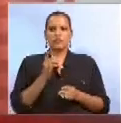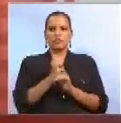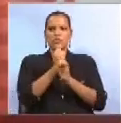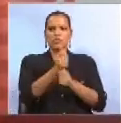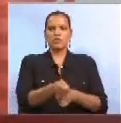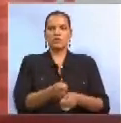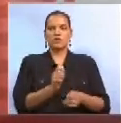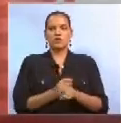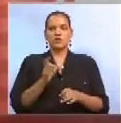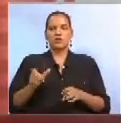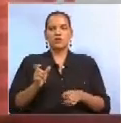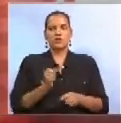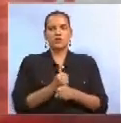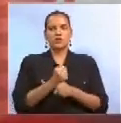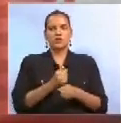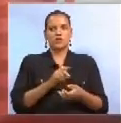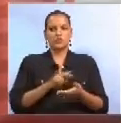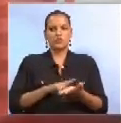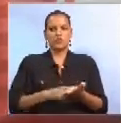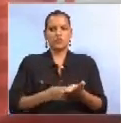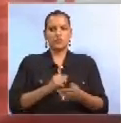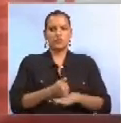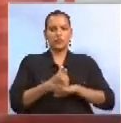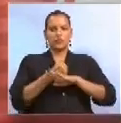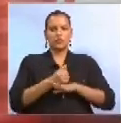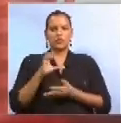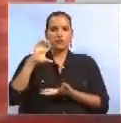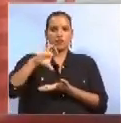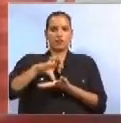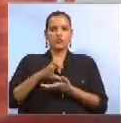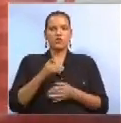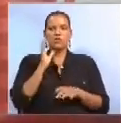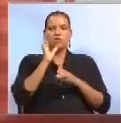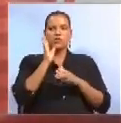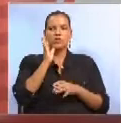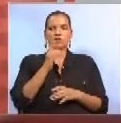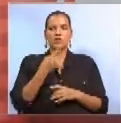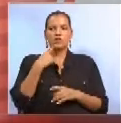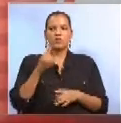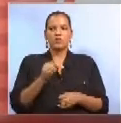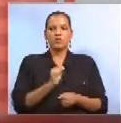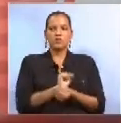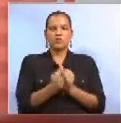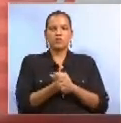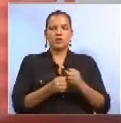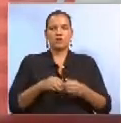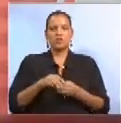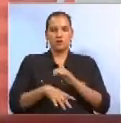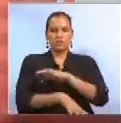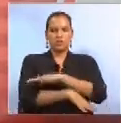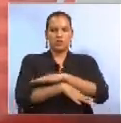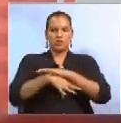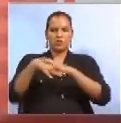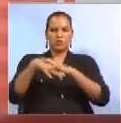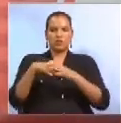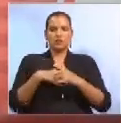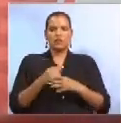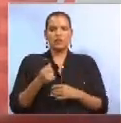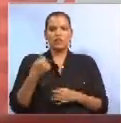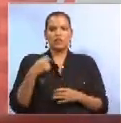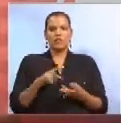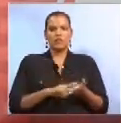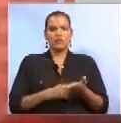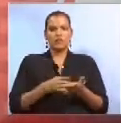pescadores se reunieron con autoridades de la provincia para tratar el problema del derrame de hidrocarburo. Durante el